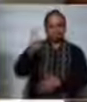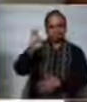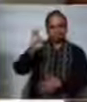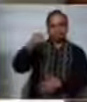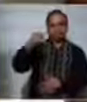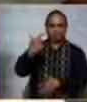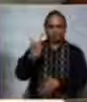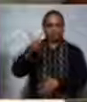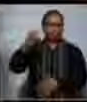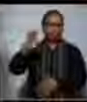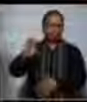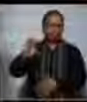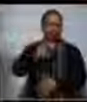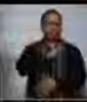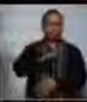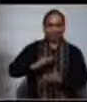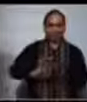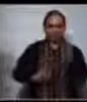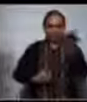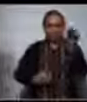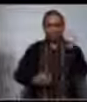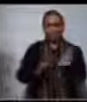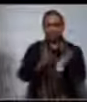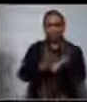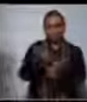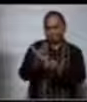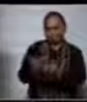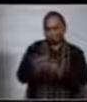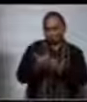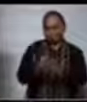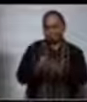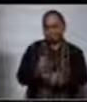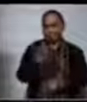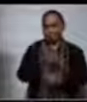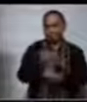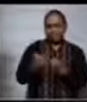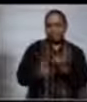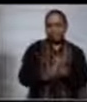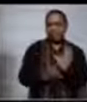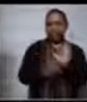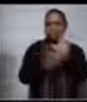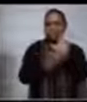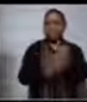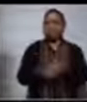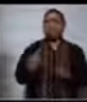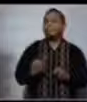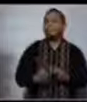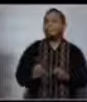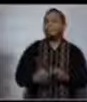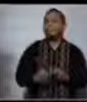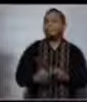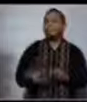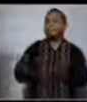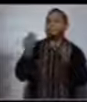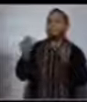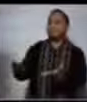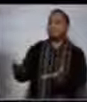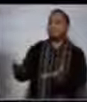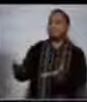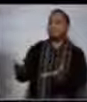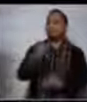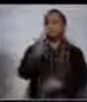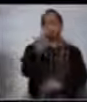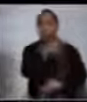Ministerio Público. En enriquecimiento ilícito y en operaciones con recursos, quien tiene que demostrar que los bienes que posee son